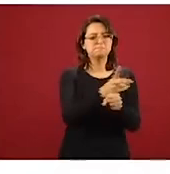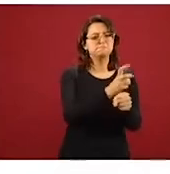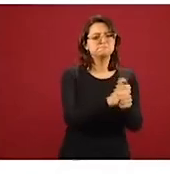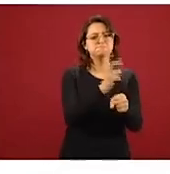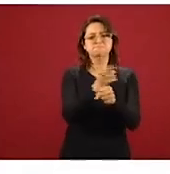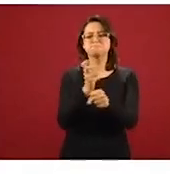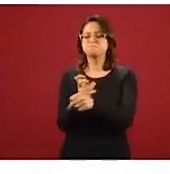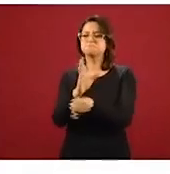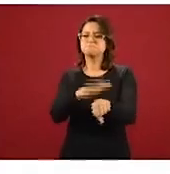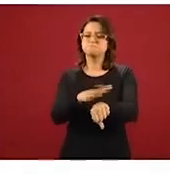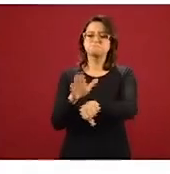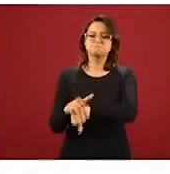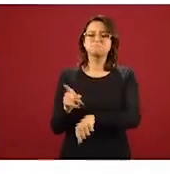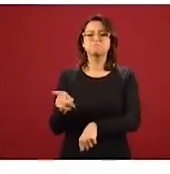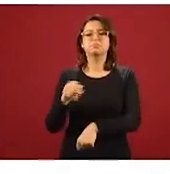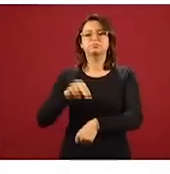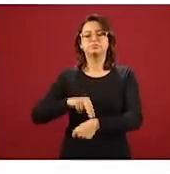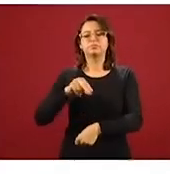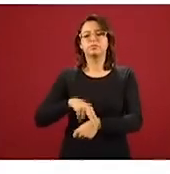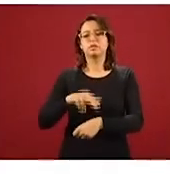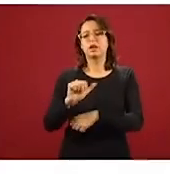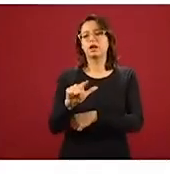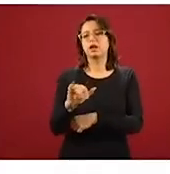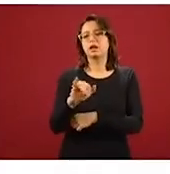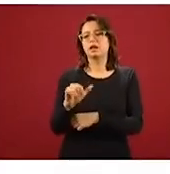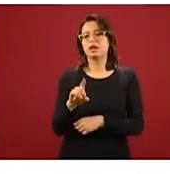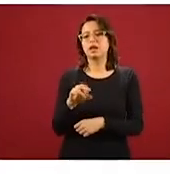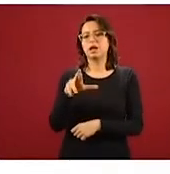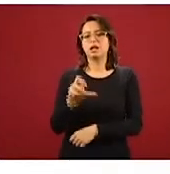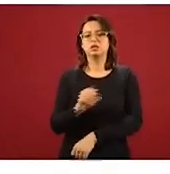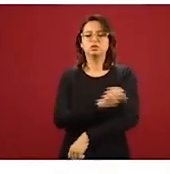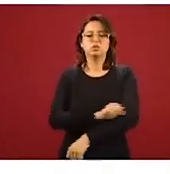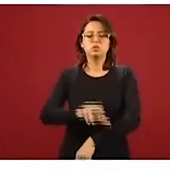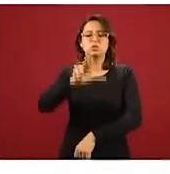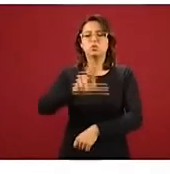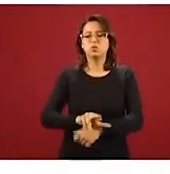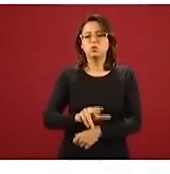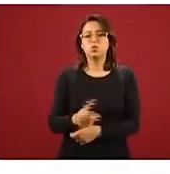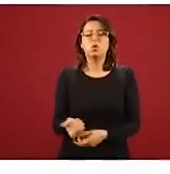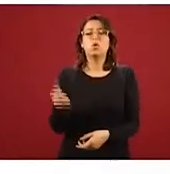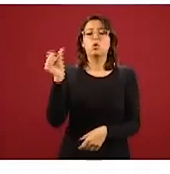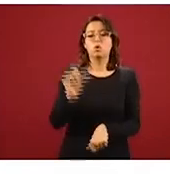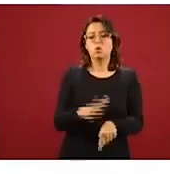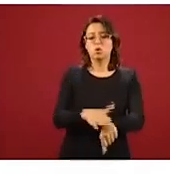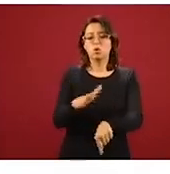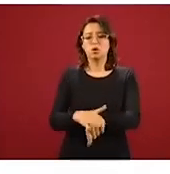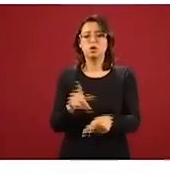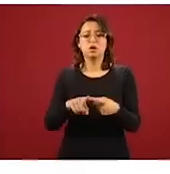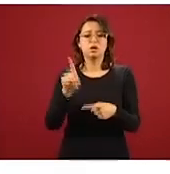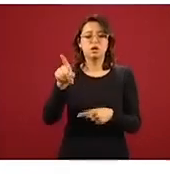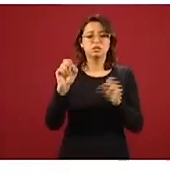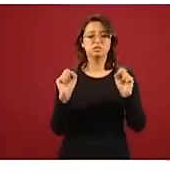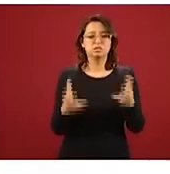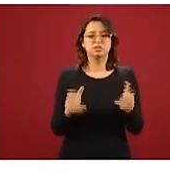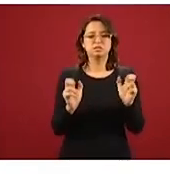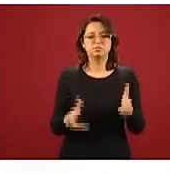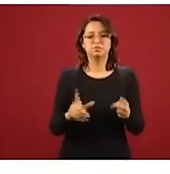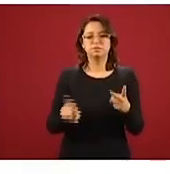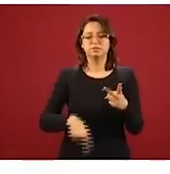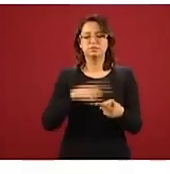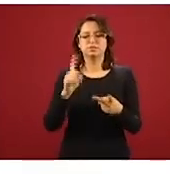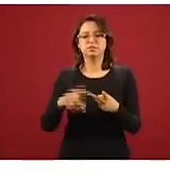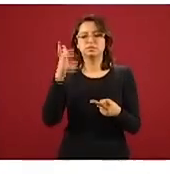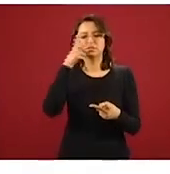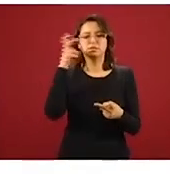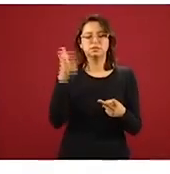lo coordina el doctor Alejandro Esbarch, y las convocatorias específicas de hoy son en Amatlán, Chiapas, Mestitlán, Hidalgo